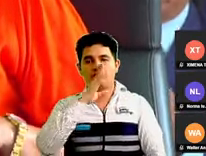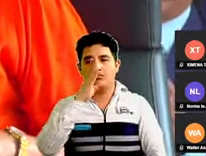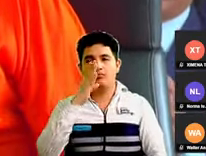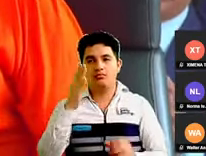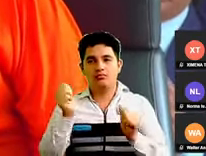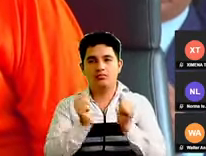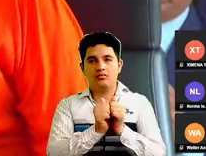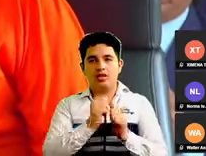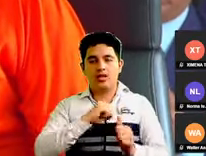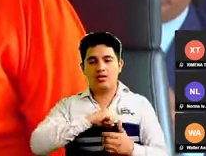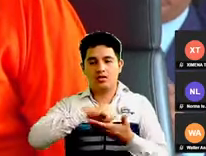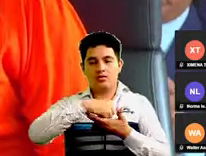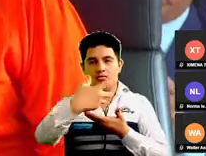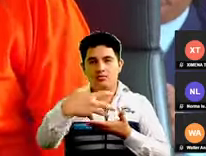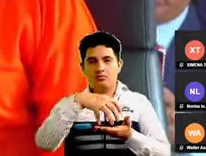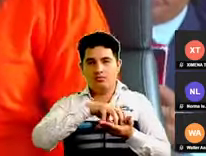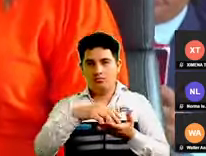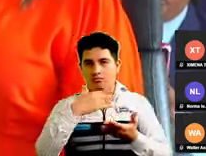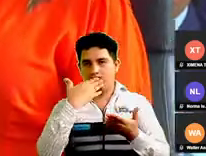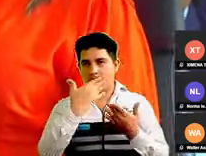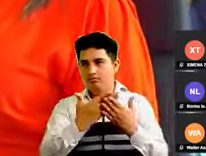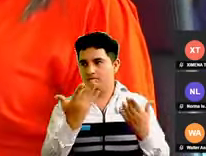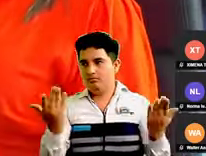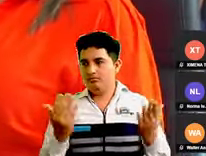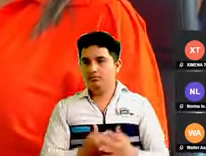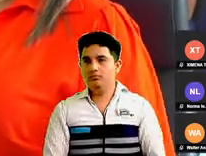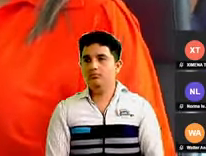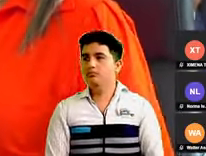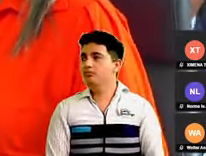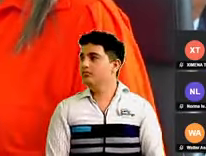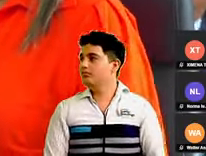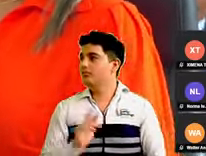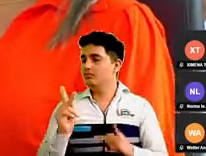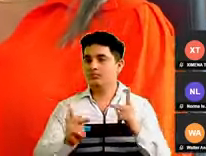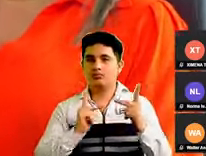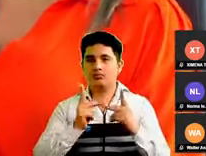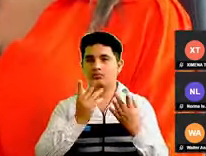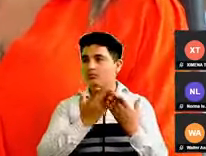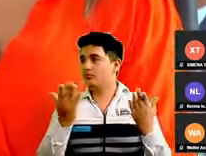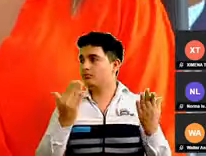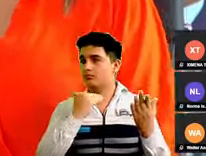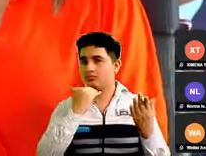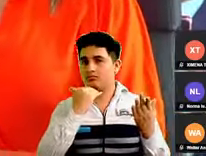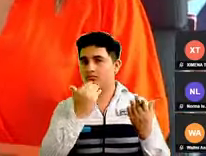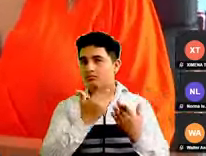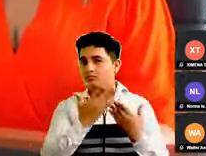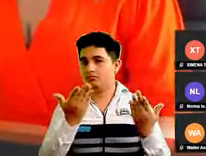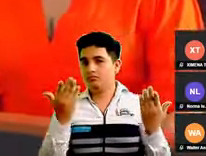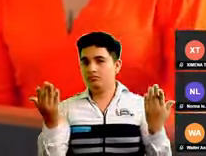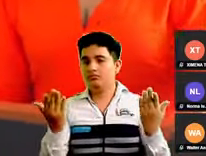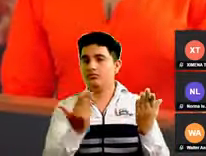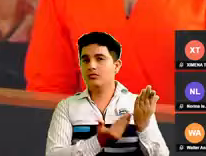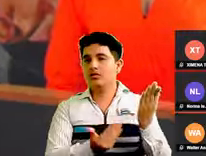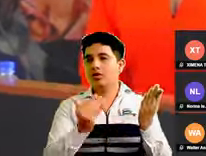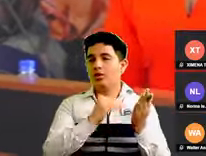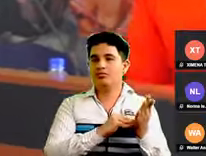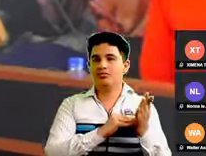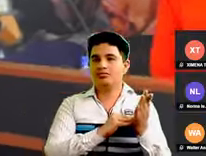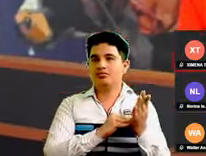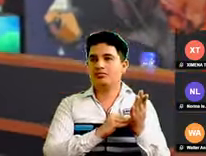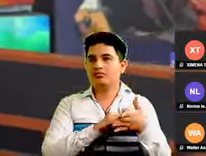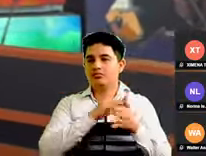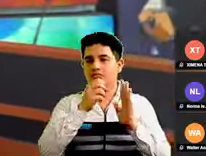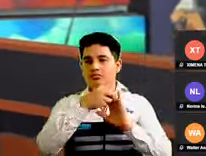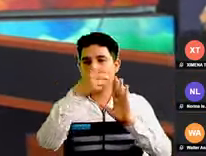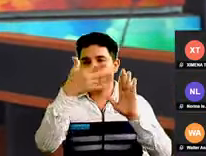el sector rural. Muchas gracias. Perfecto, muchísimas gracias. Bueno, entonces, en torno al tratamiento